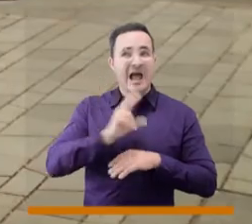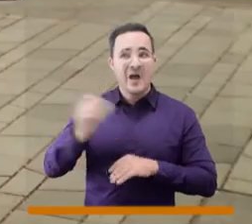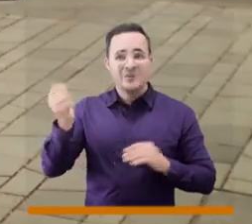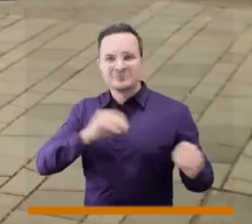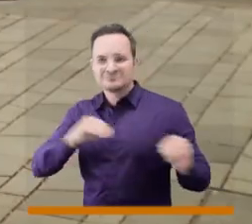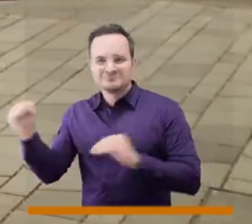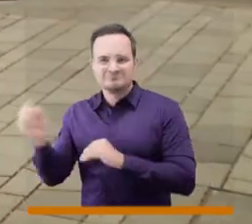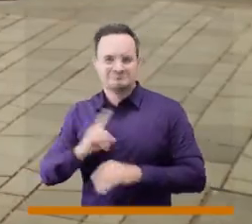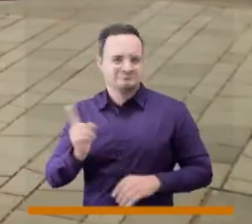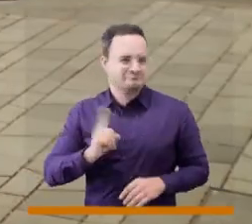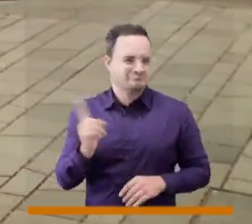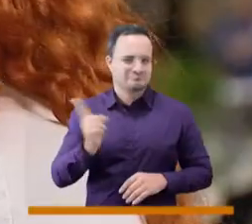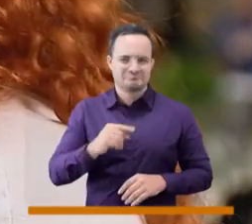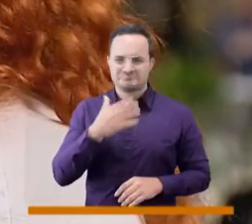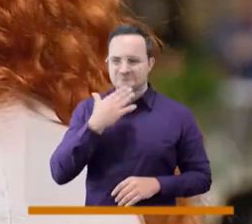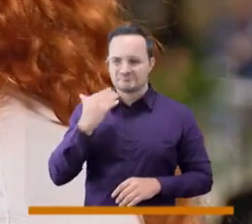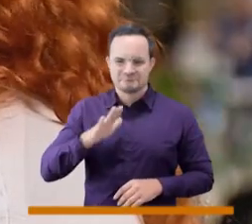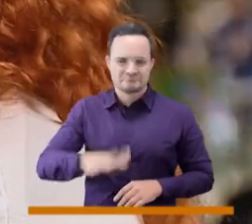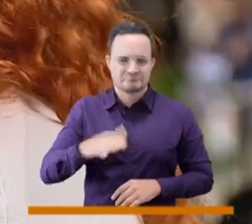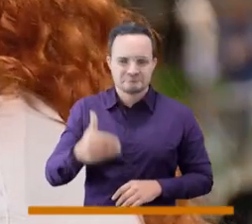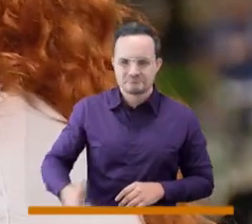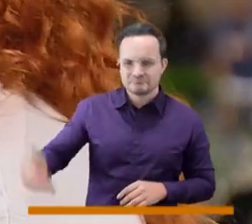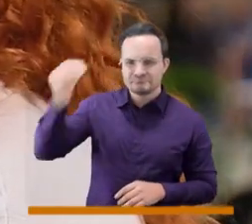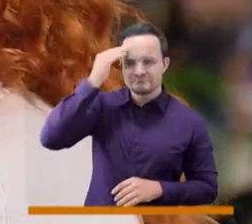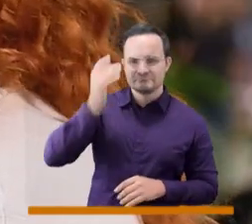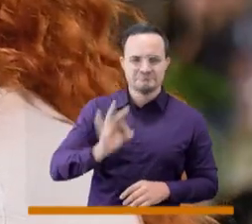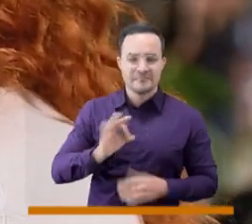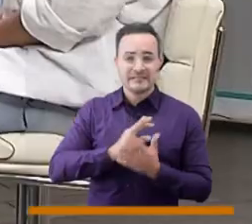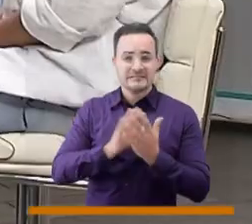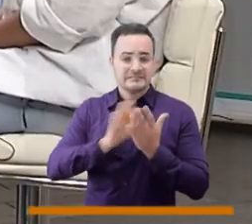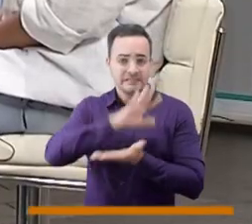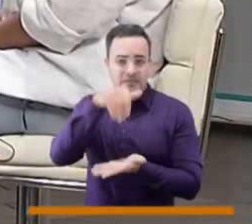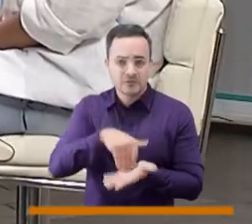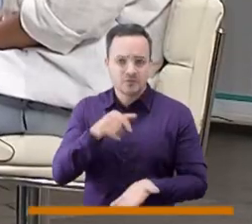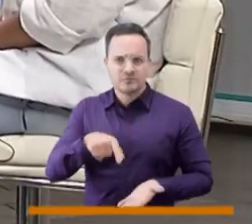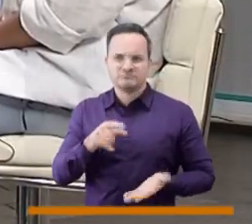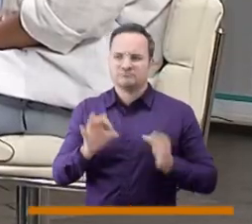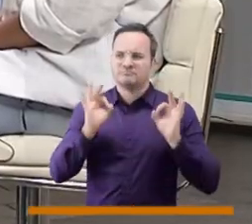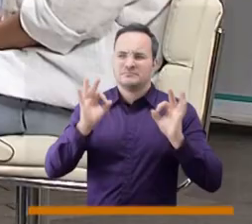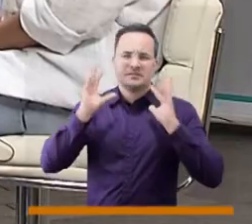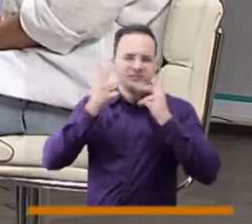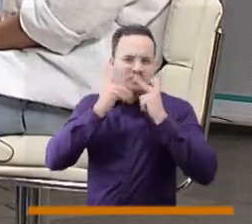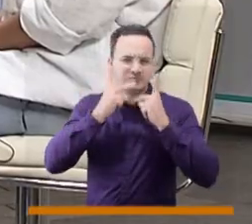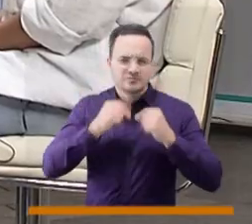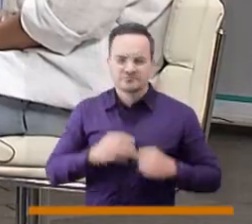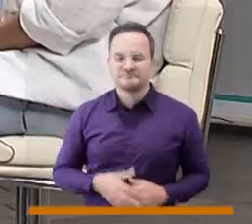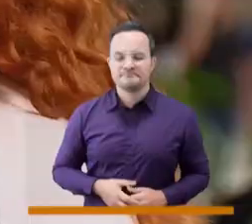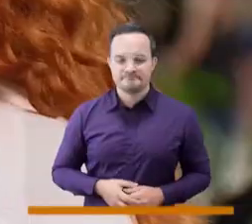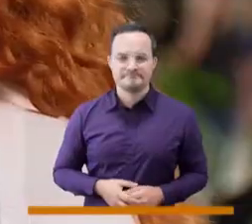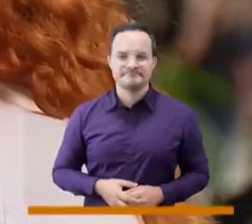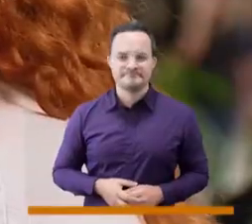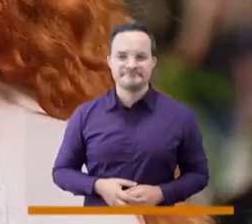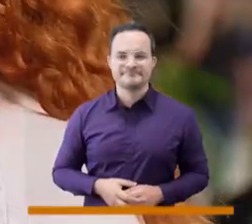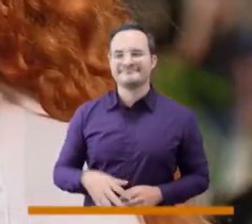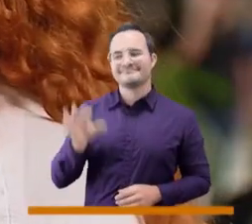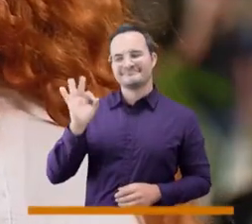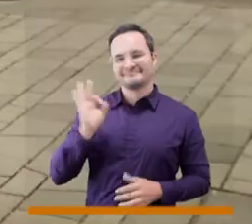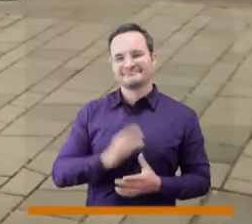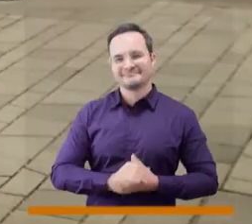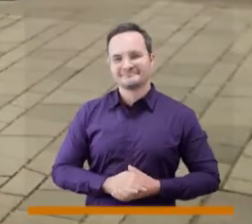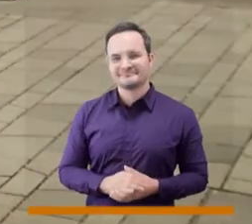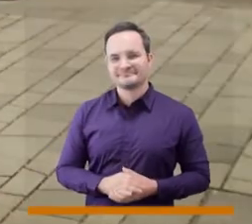No me cambiaría por nada, no me iría a vivir a otro lugar. Para mí el centro es un lugar lleno de maravillas. Qué bien.